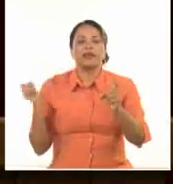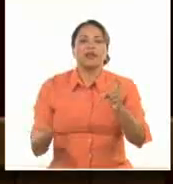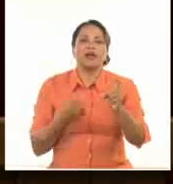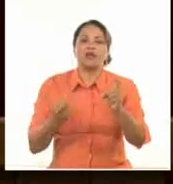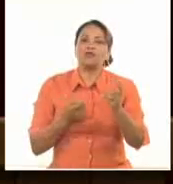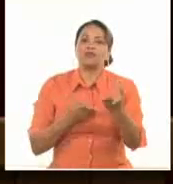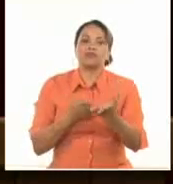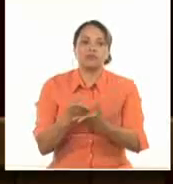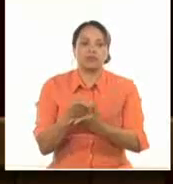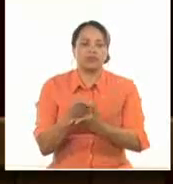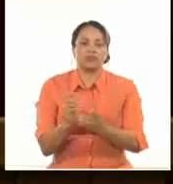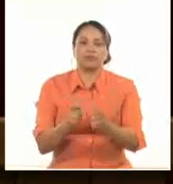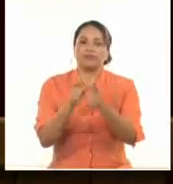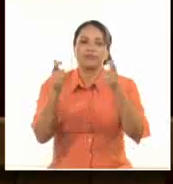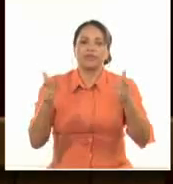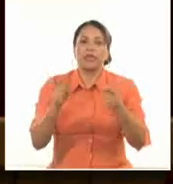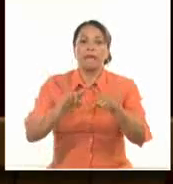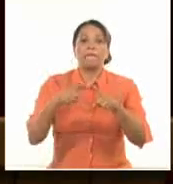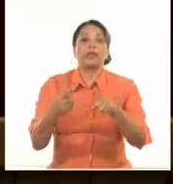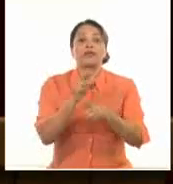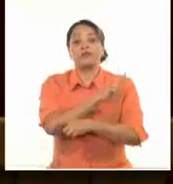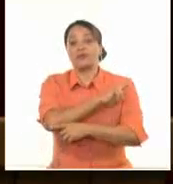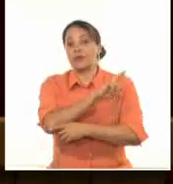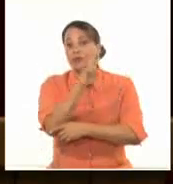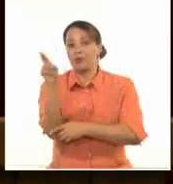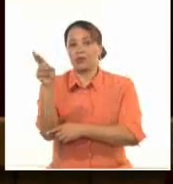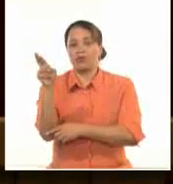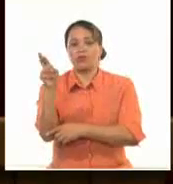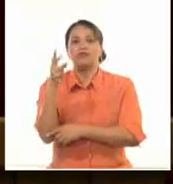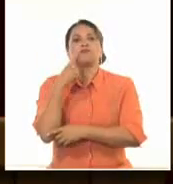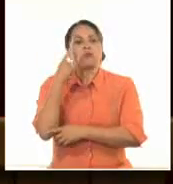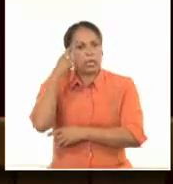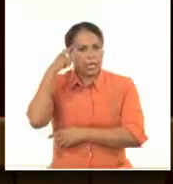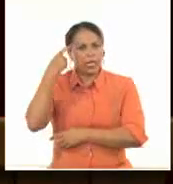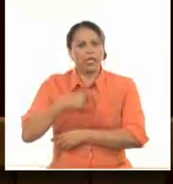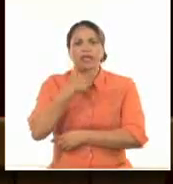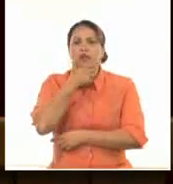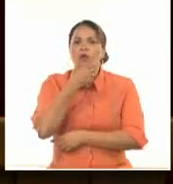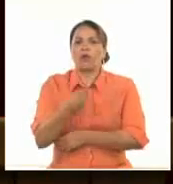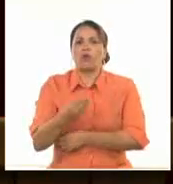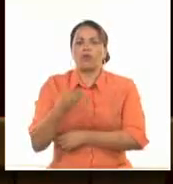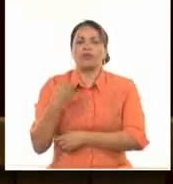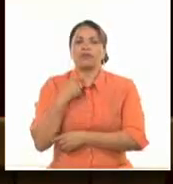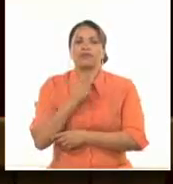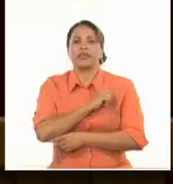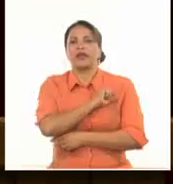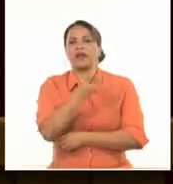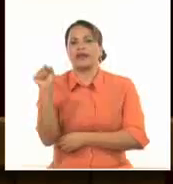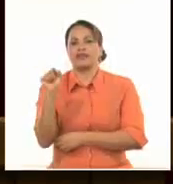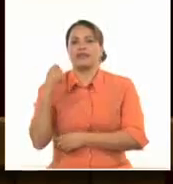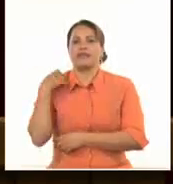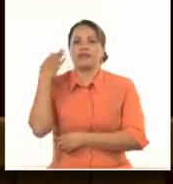siendo enormes, pero la revolución creen los jóvenes. Hasta la victoria